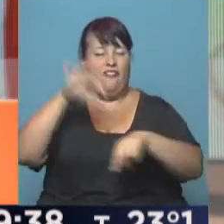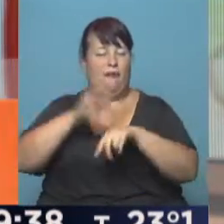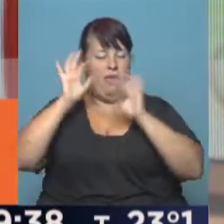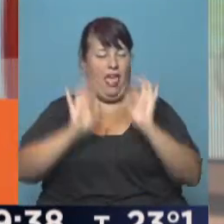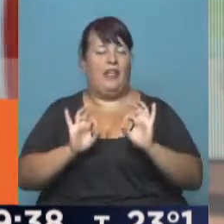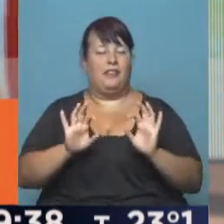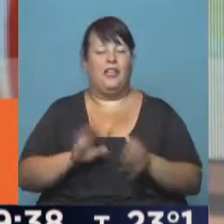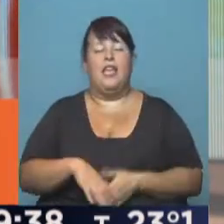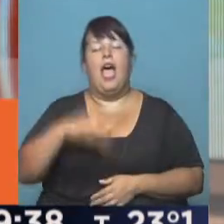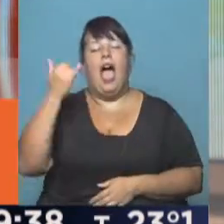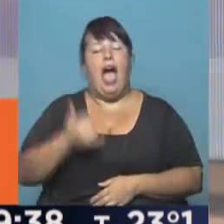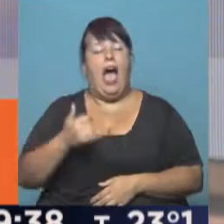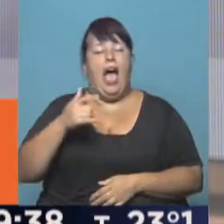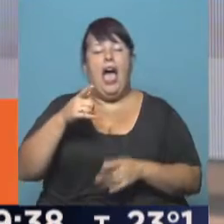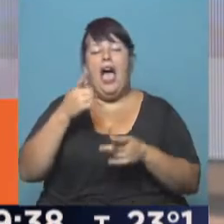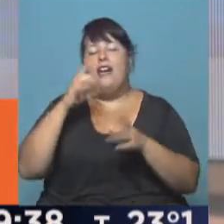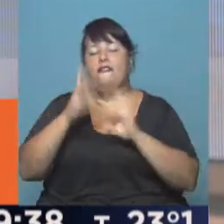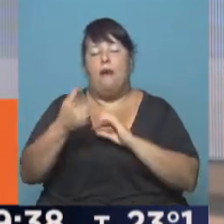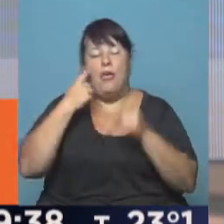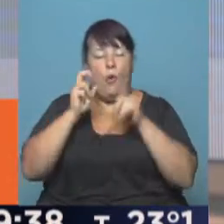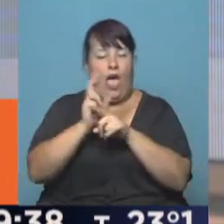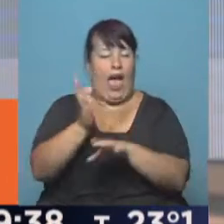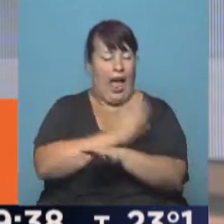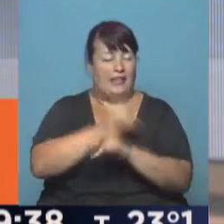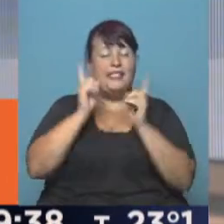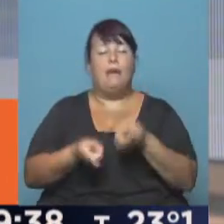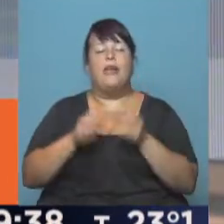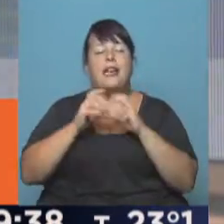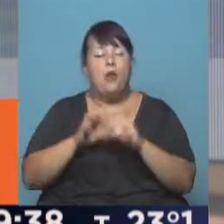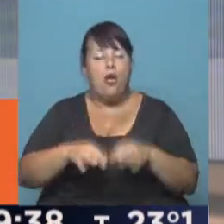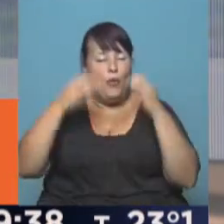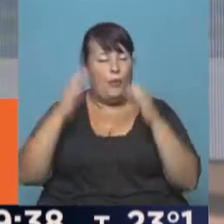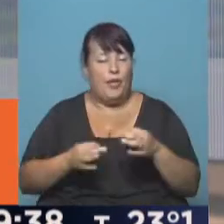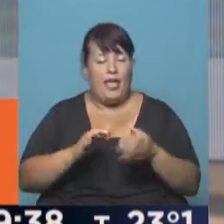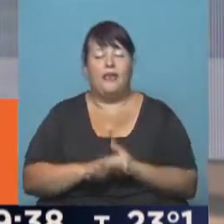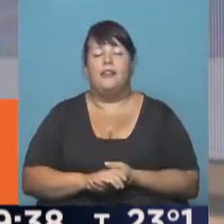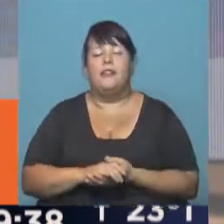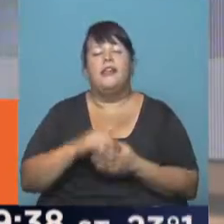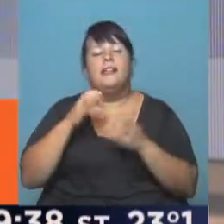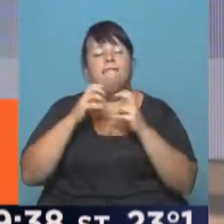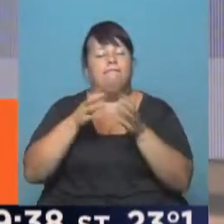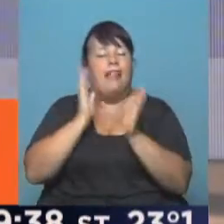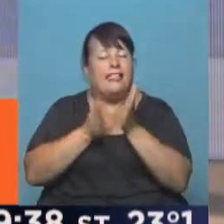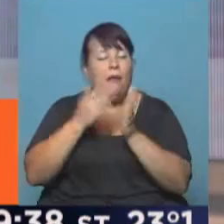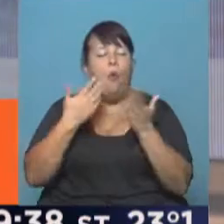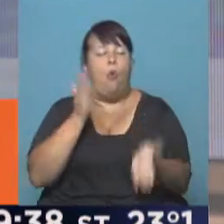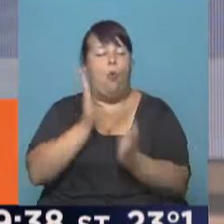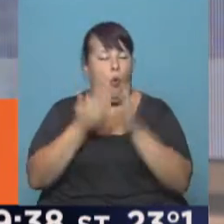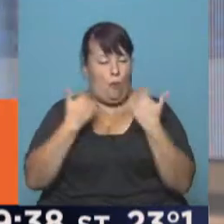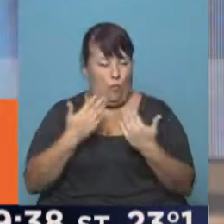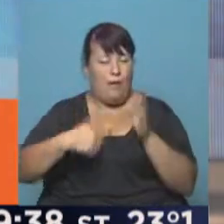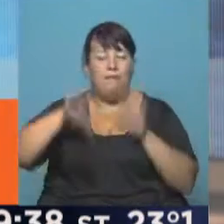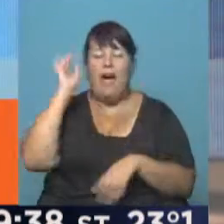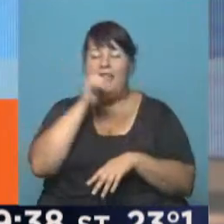enfermedad. Hay medidas de prevención y hay un tratamiento adecuado, un tratamiento con el cual se curan más